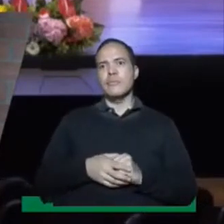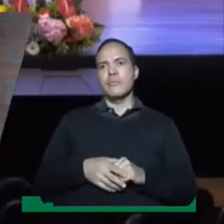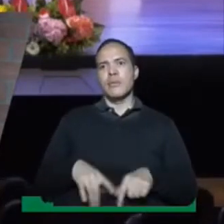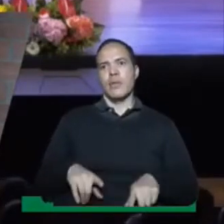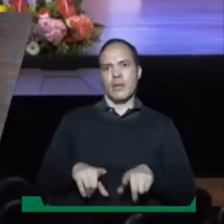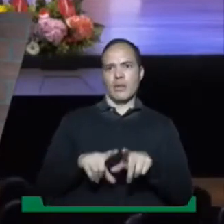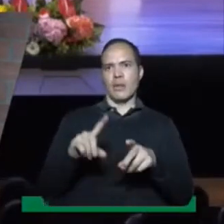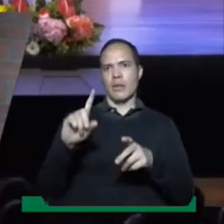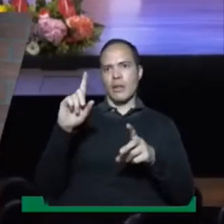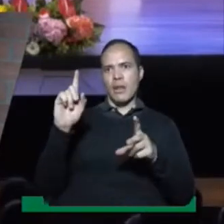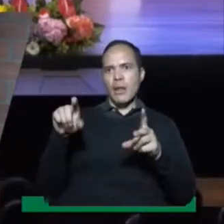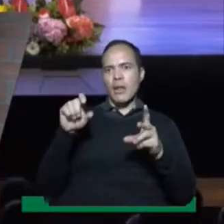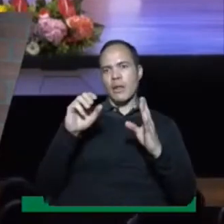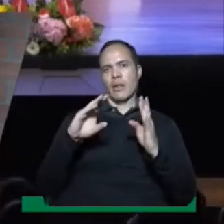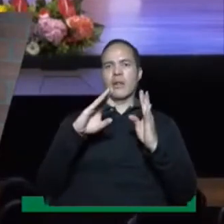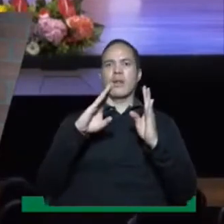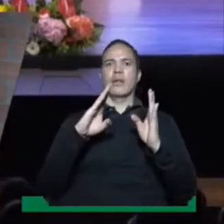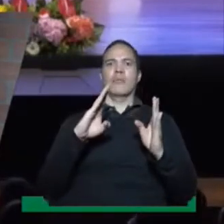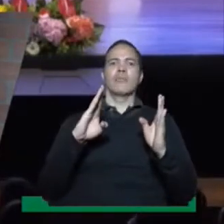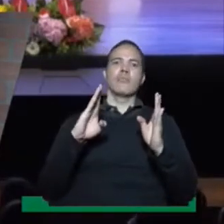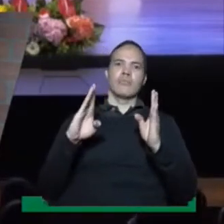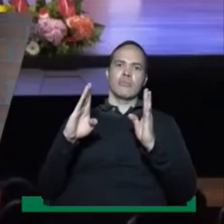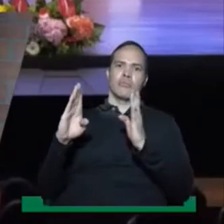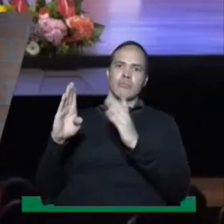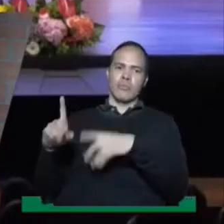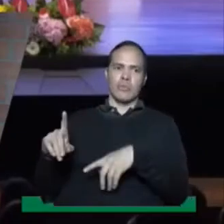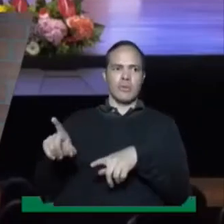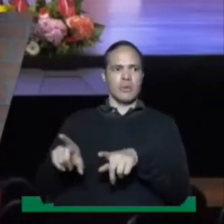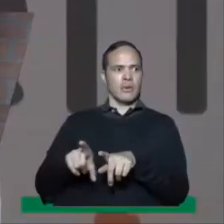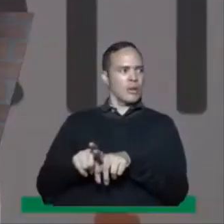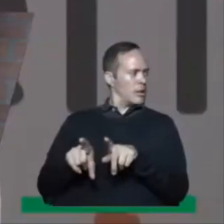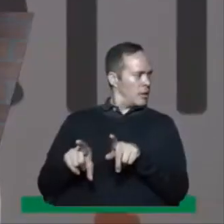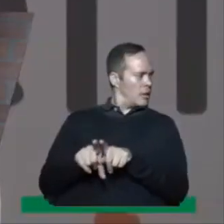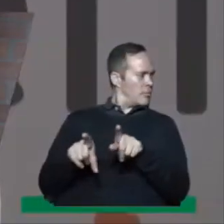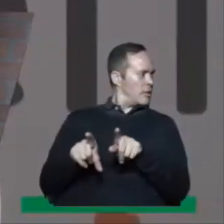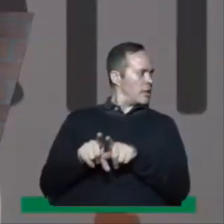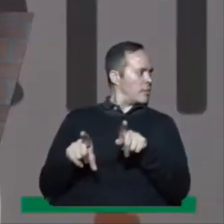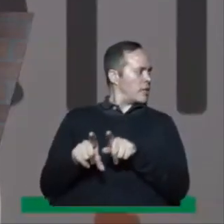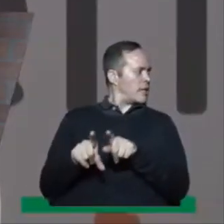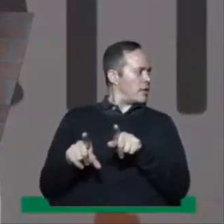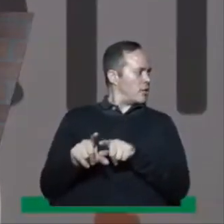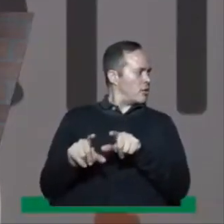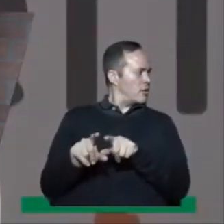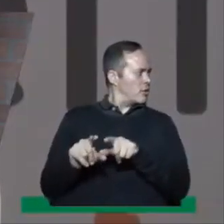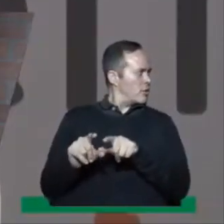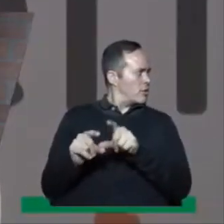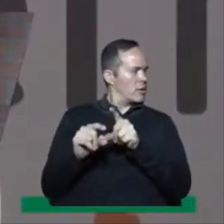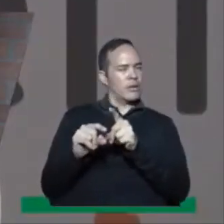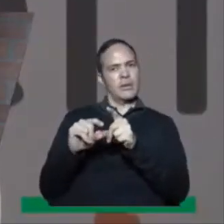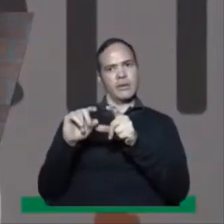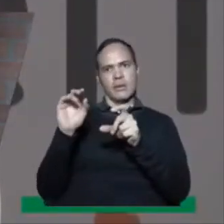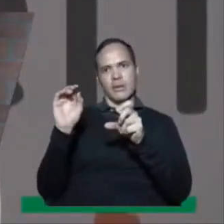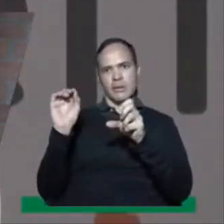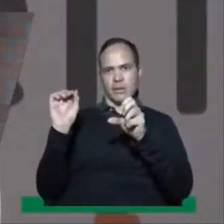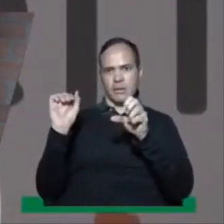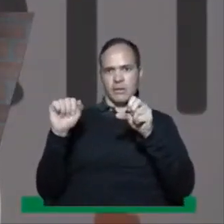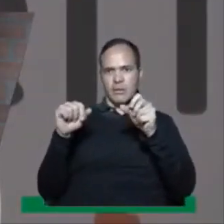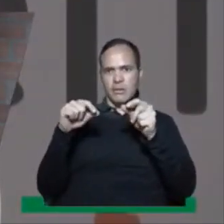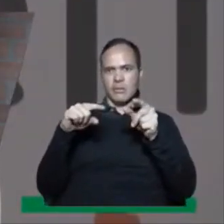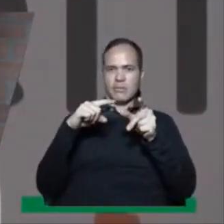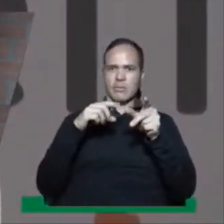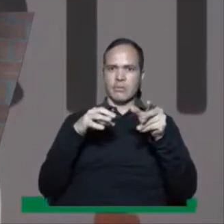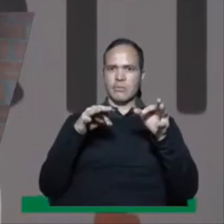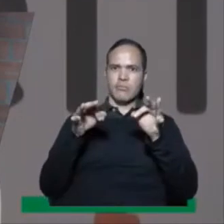y que decir un consejo no sé si consejo pero desde mi experiencia lo que les puedo decir es que hay que ser